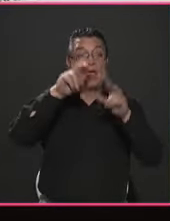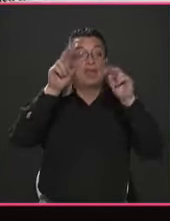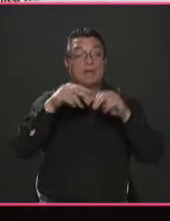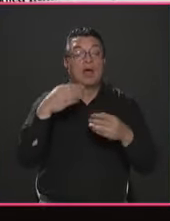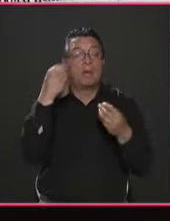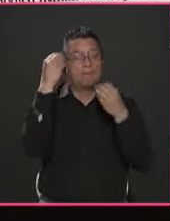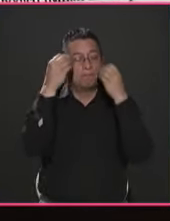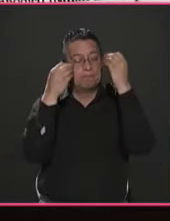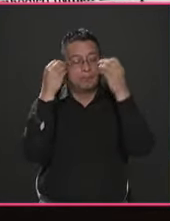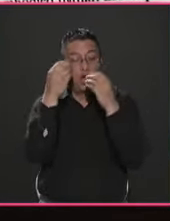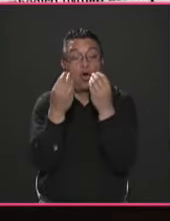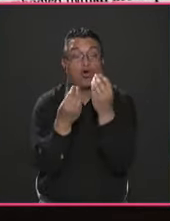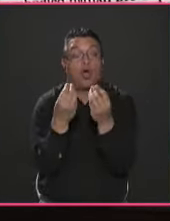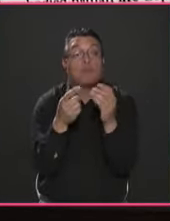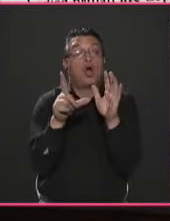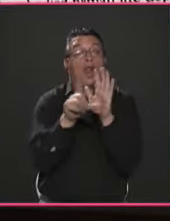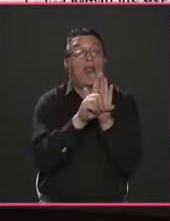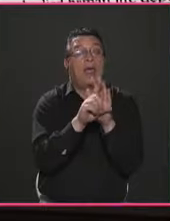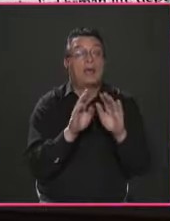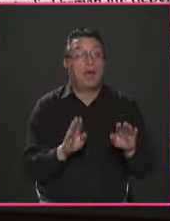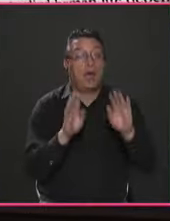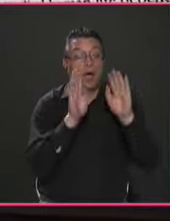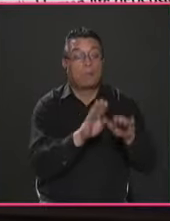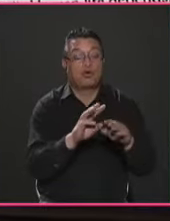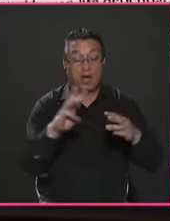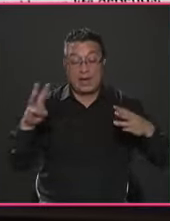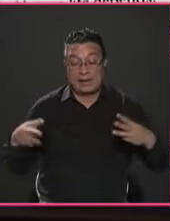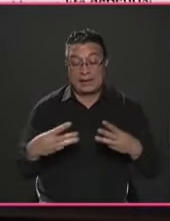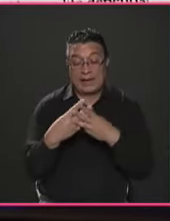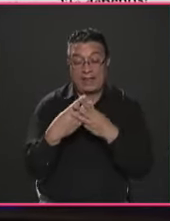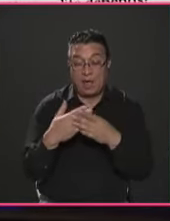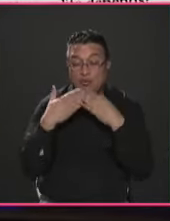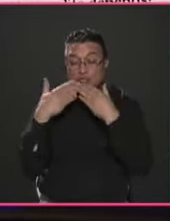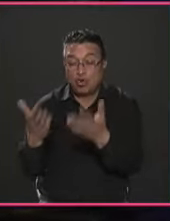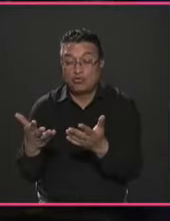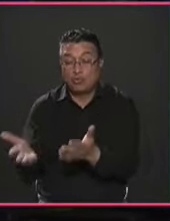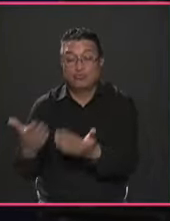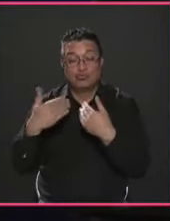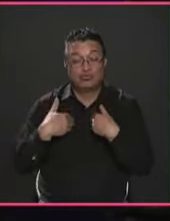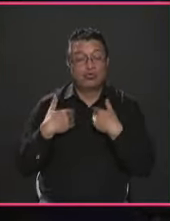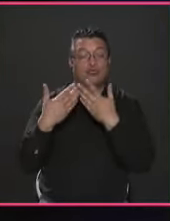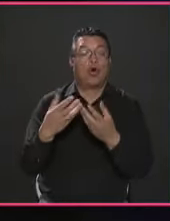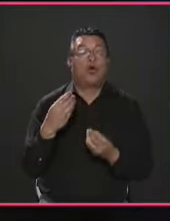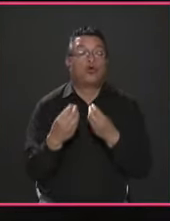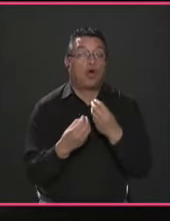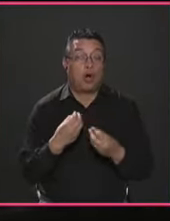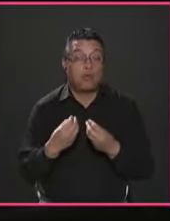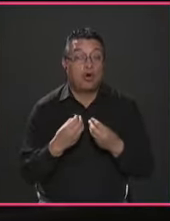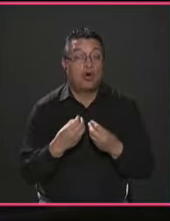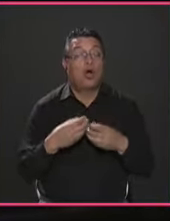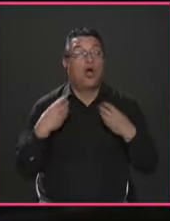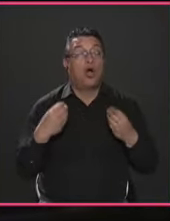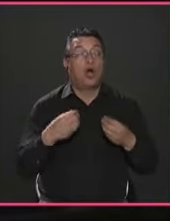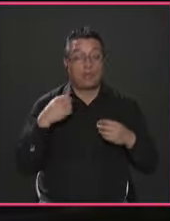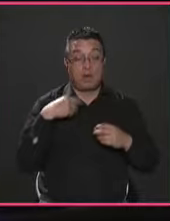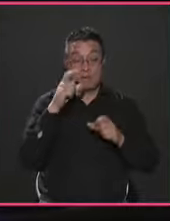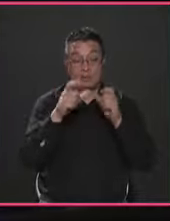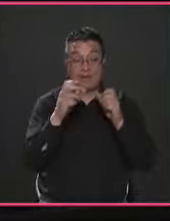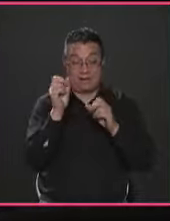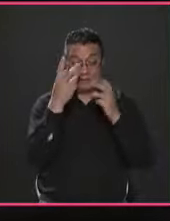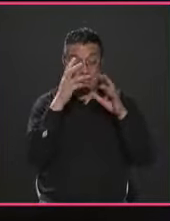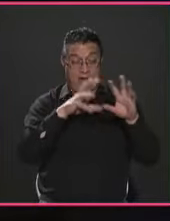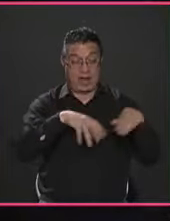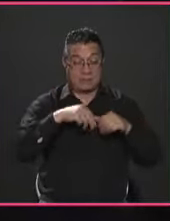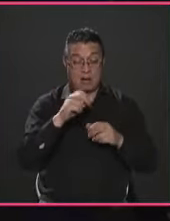cómo ley apoya y crea redes de dar y entregar como seres vivos que dependemos de